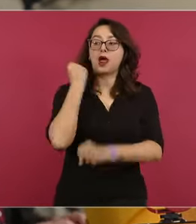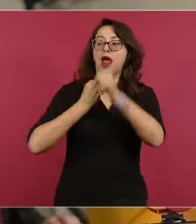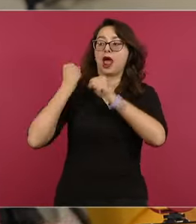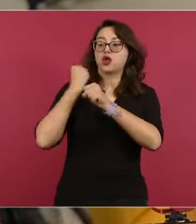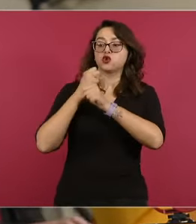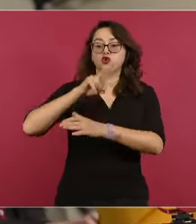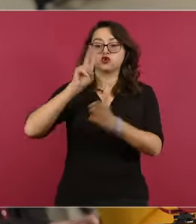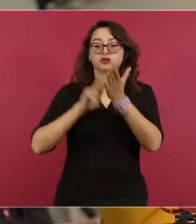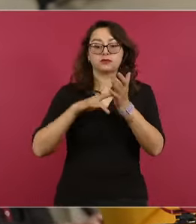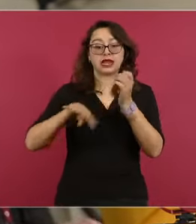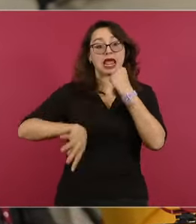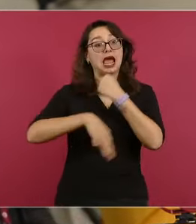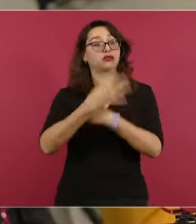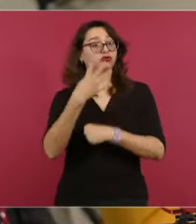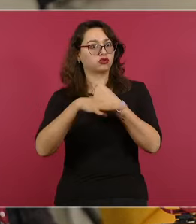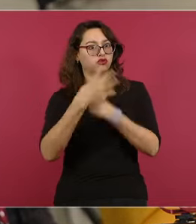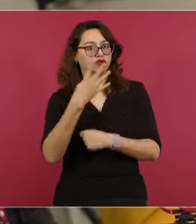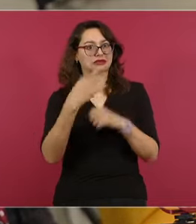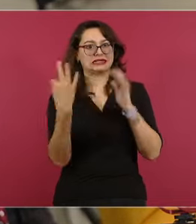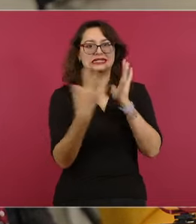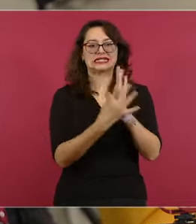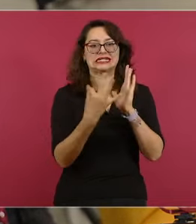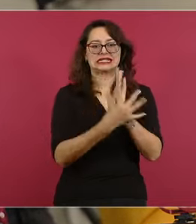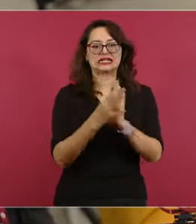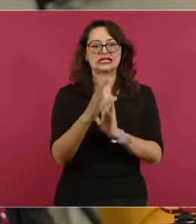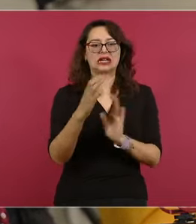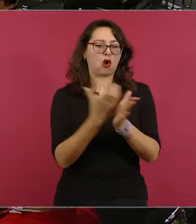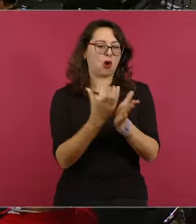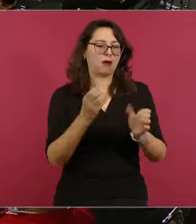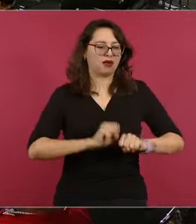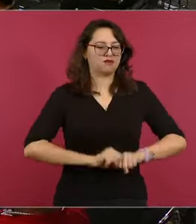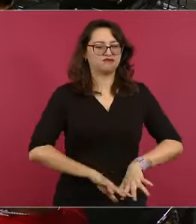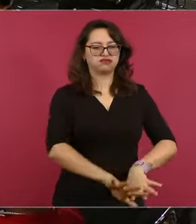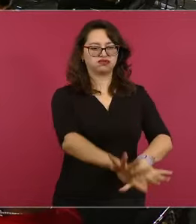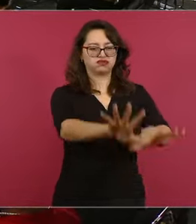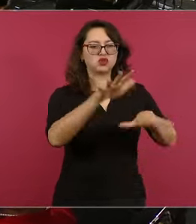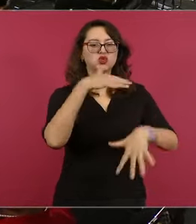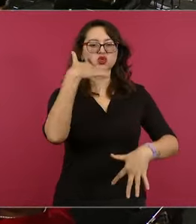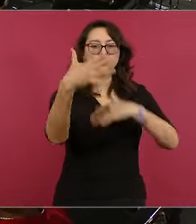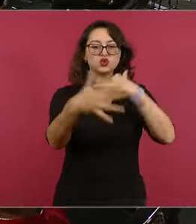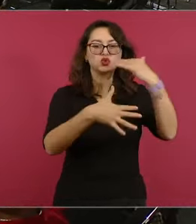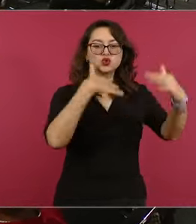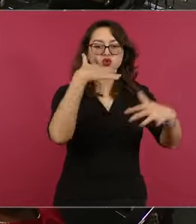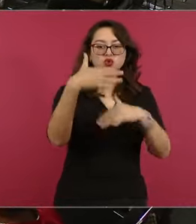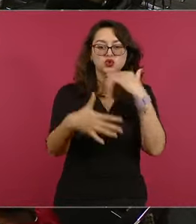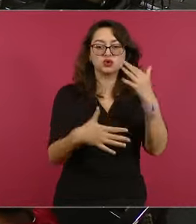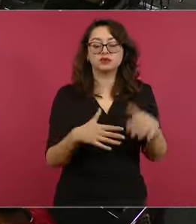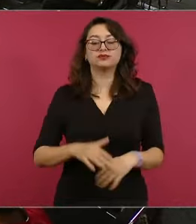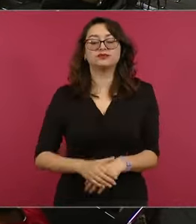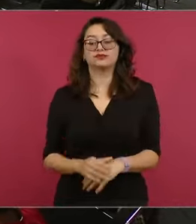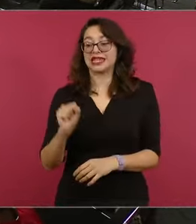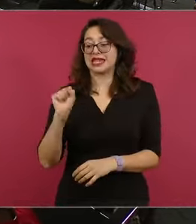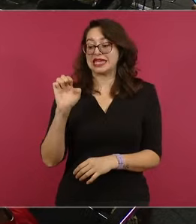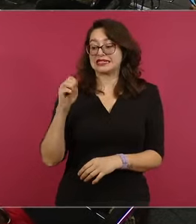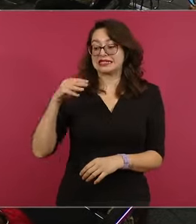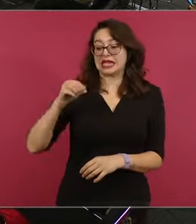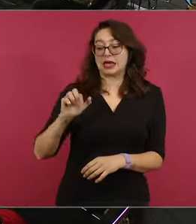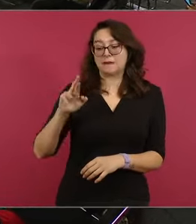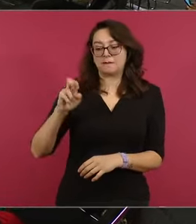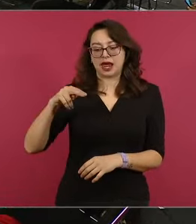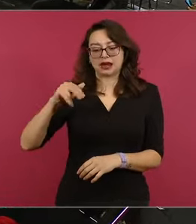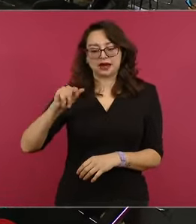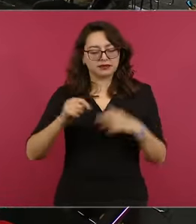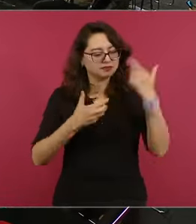2014. La Semarnat concluye en este dictamen algo muy importante, que es que la contaminación por metales pesados está en el suelo